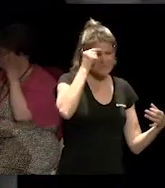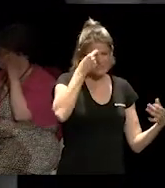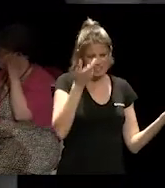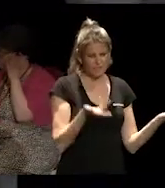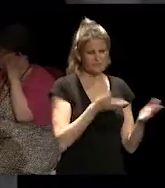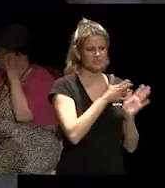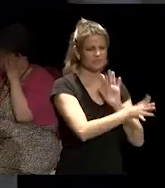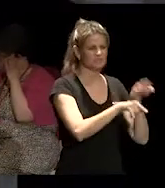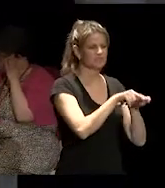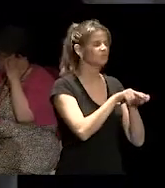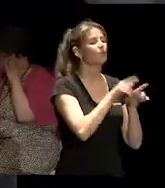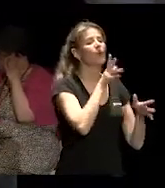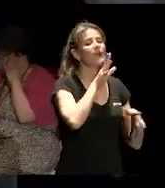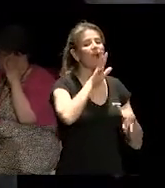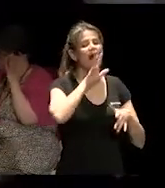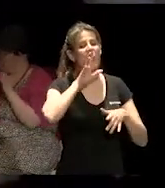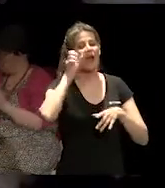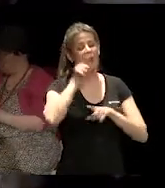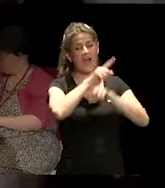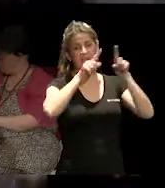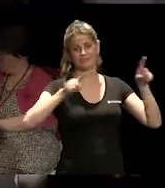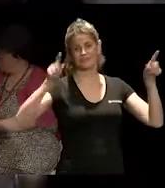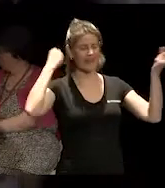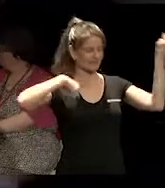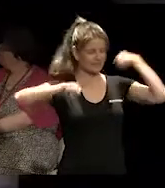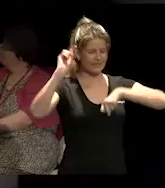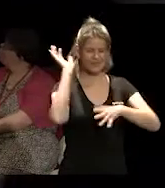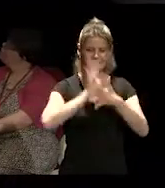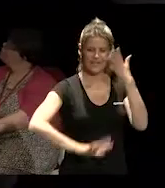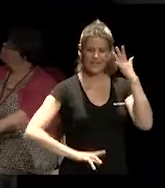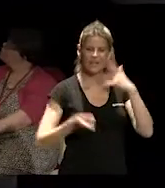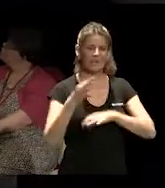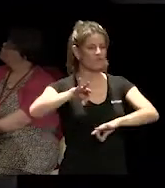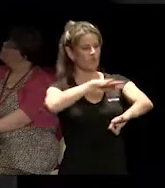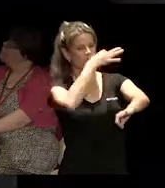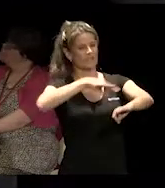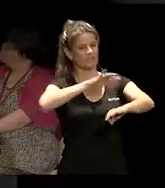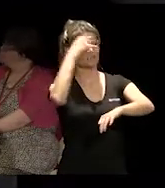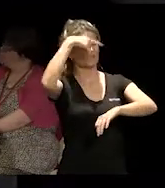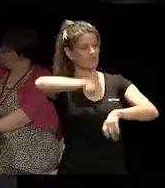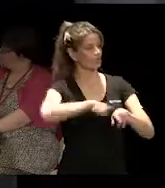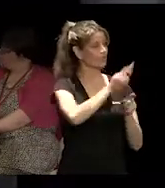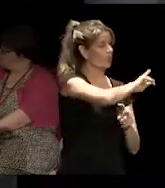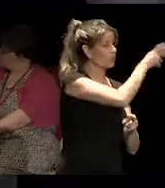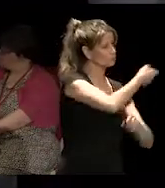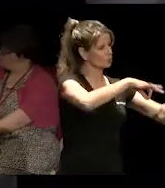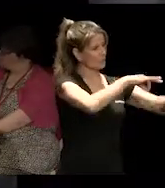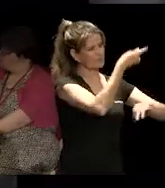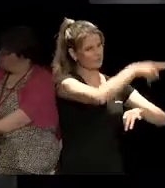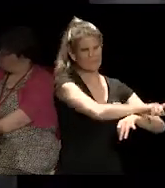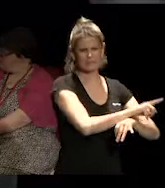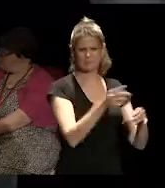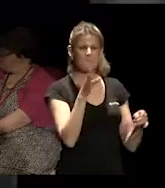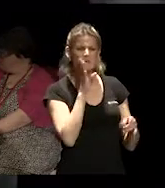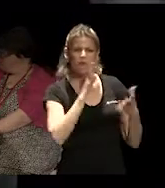una actriz catalana que tocaba el violín y una actriz persa que lo tocaba y no lo tocaban de la misma manera ni tenían el